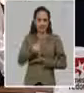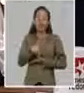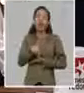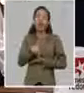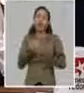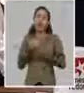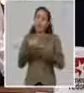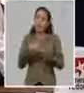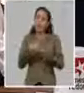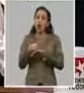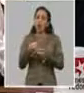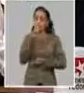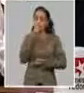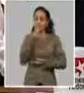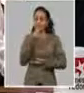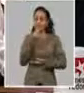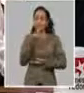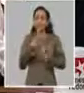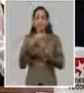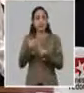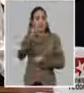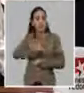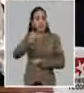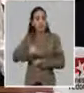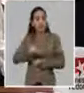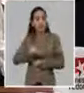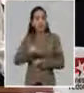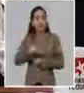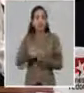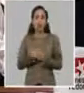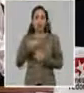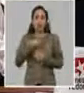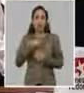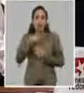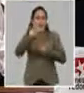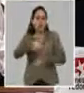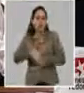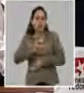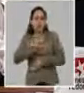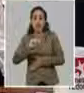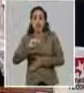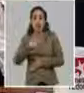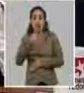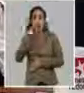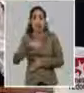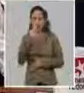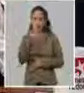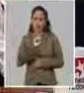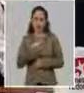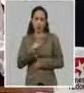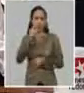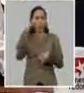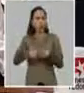permite acercarle el alimento a esos beneficiados y que, no, y que por supuesto, no tengan que salir de las viviendas. El resto de las